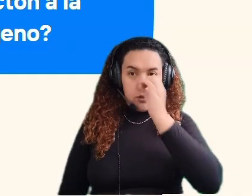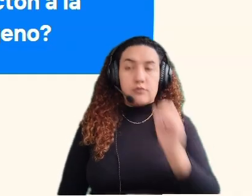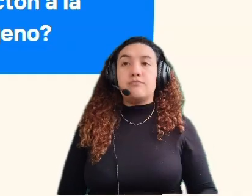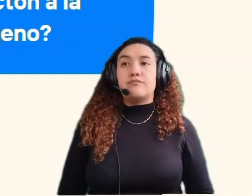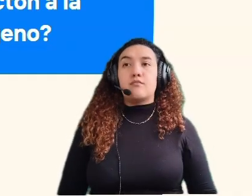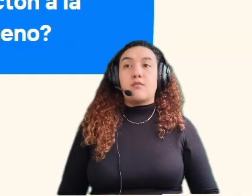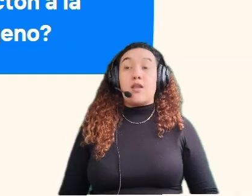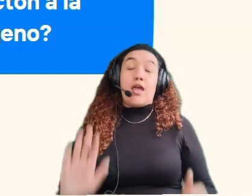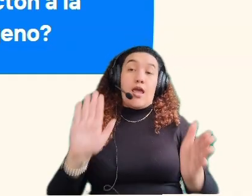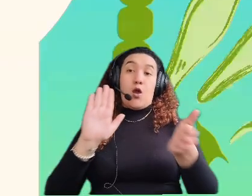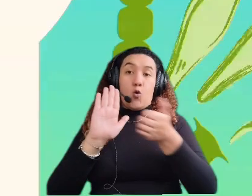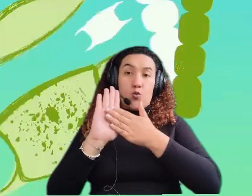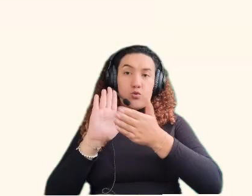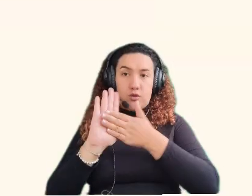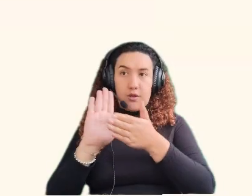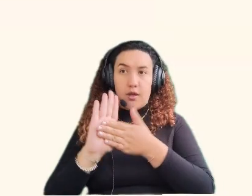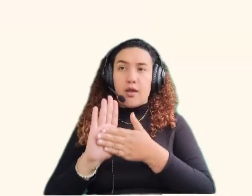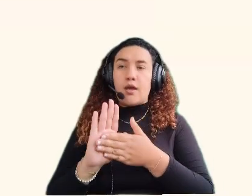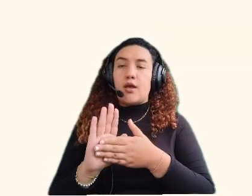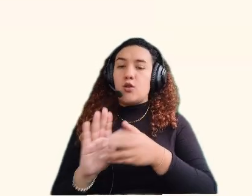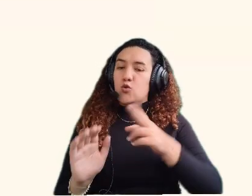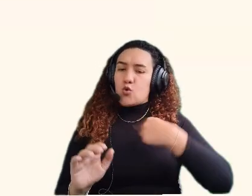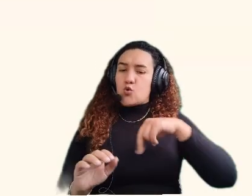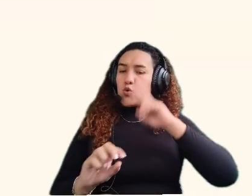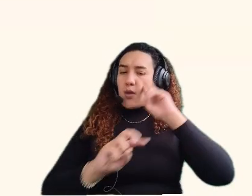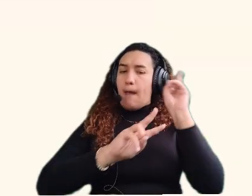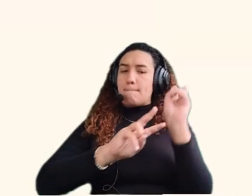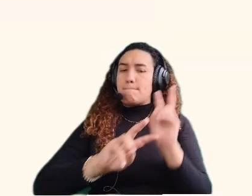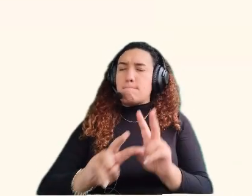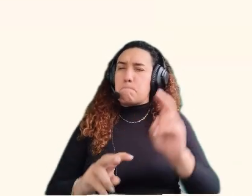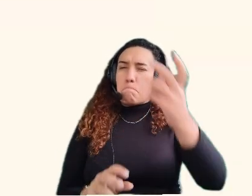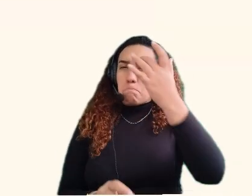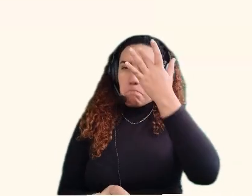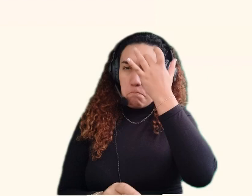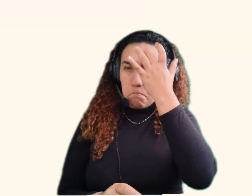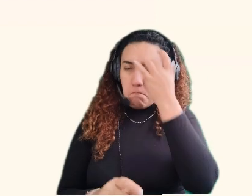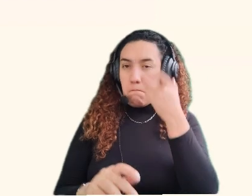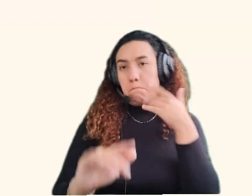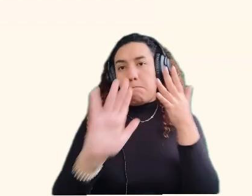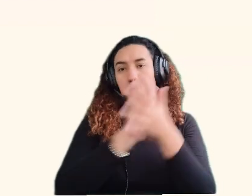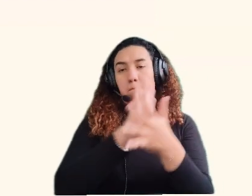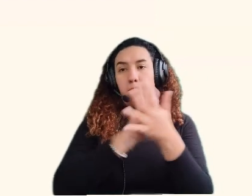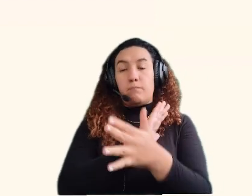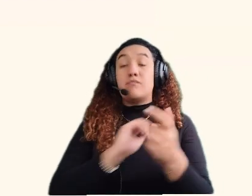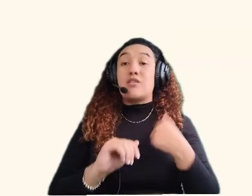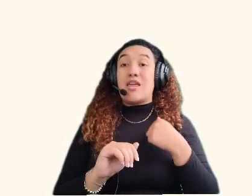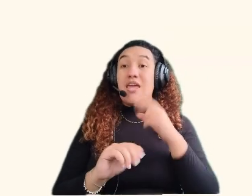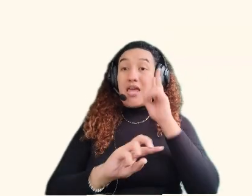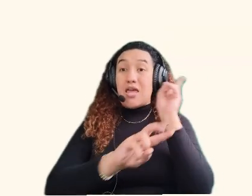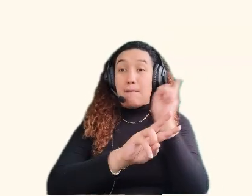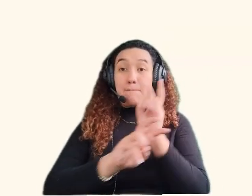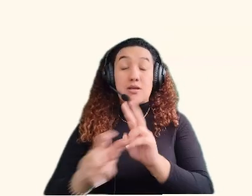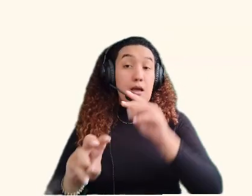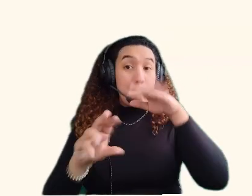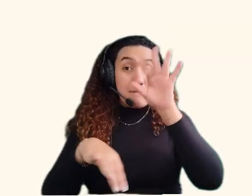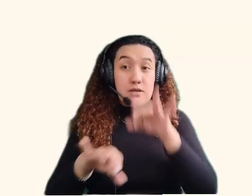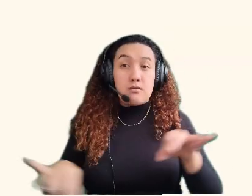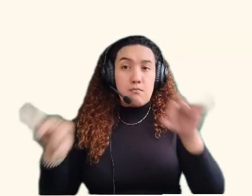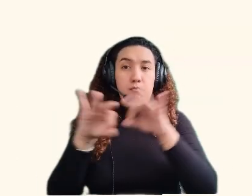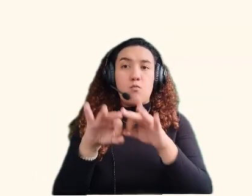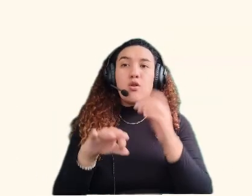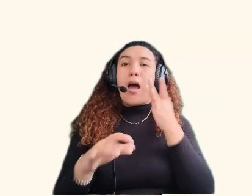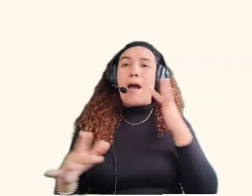Continuamos con la justificación, que es la importancia de nuestro estudio. Nuestra investigación